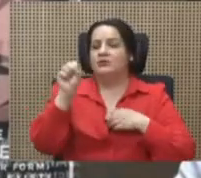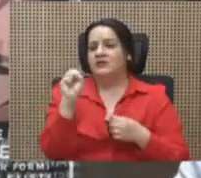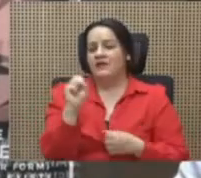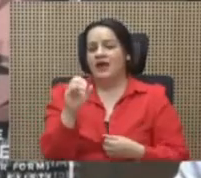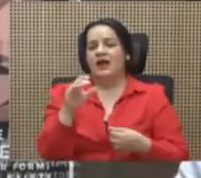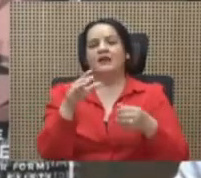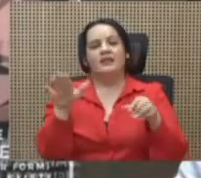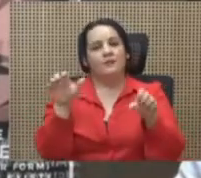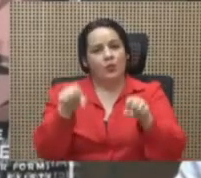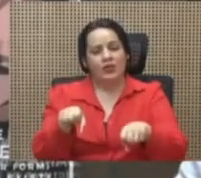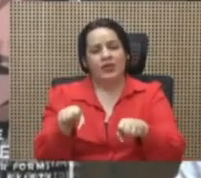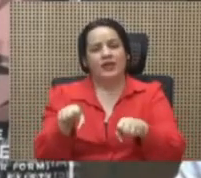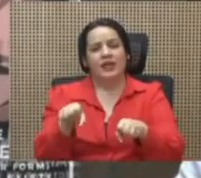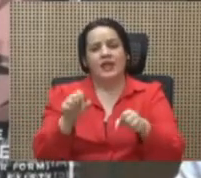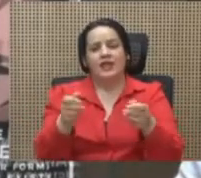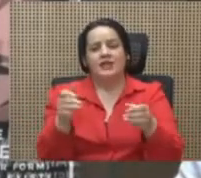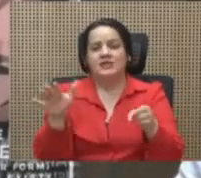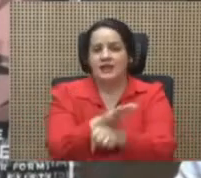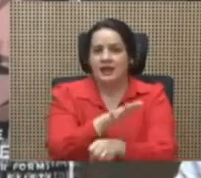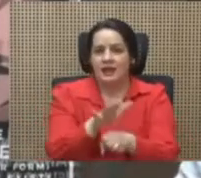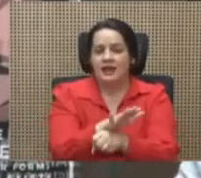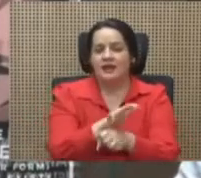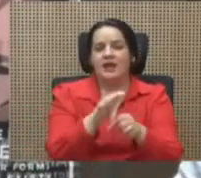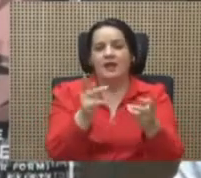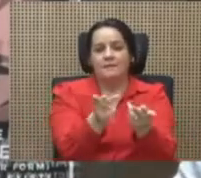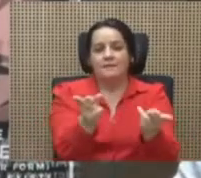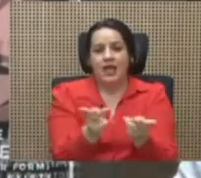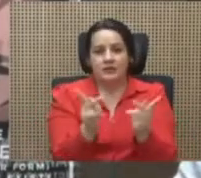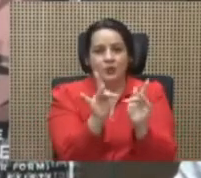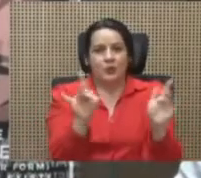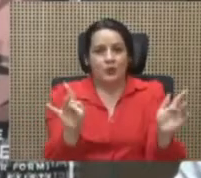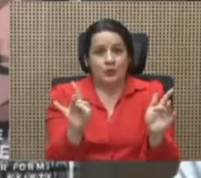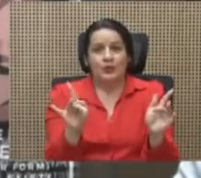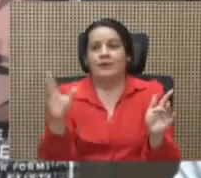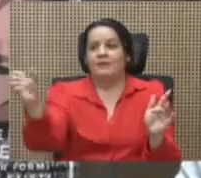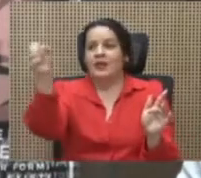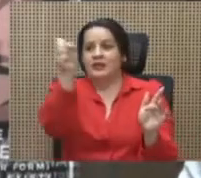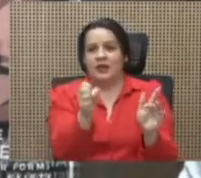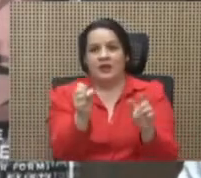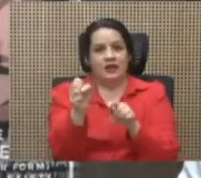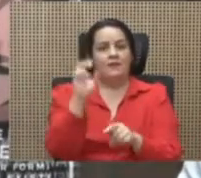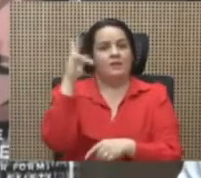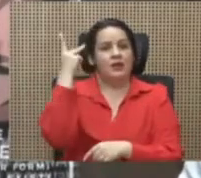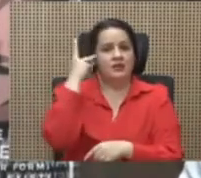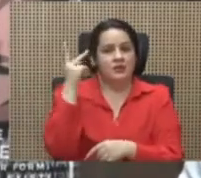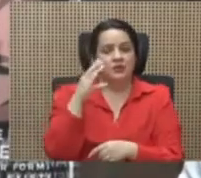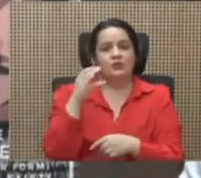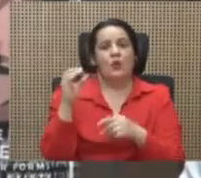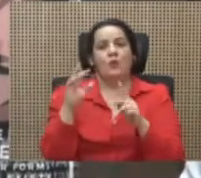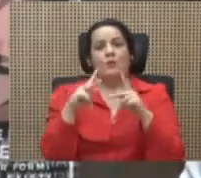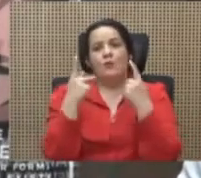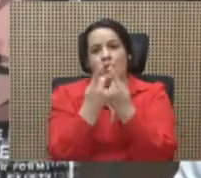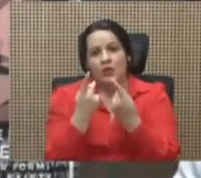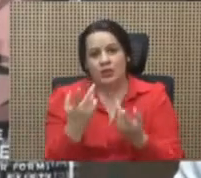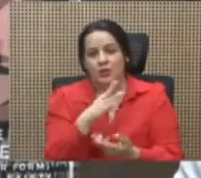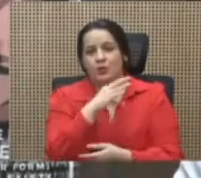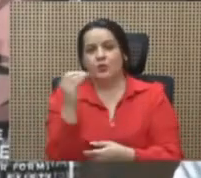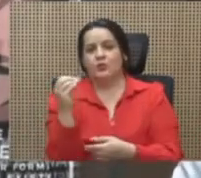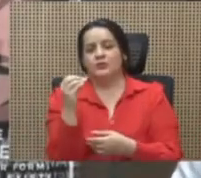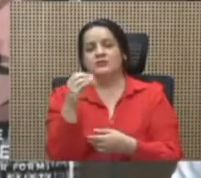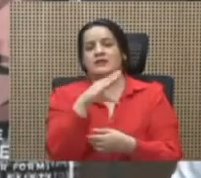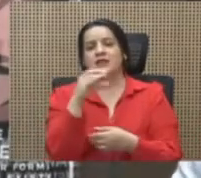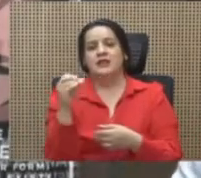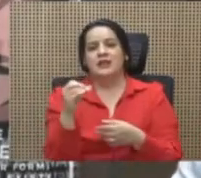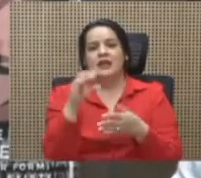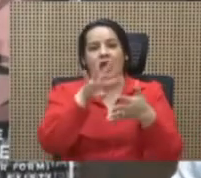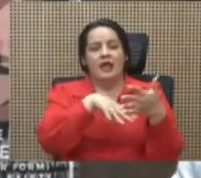han estado congeladas llenarlas con personas afines a partidos políticos y agendas ideológicas no nos dejaremos de